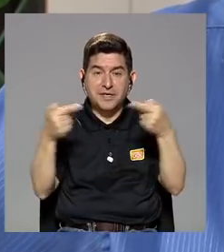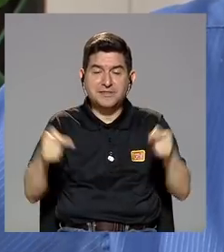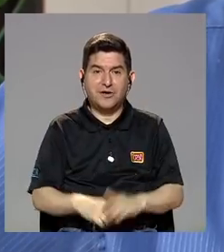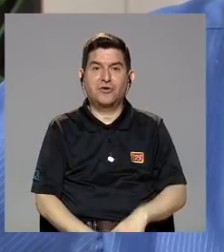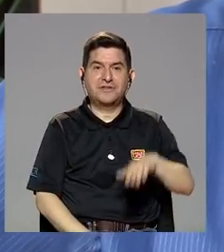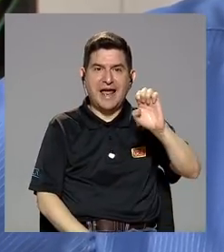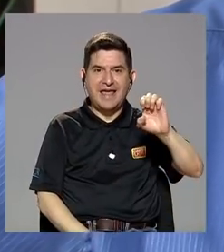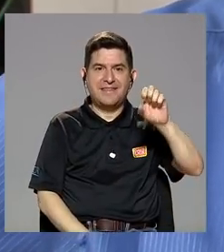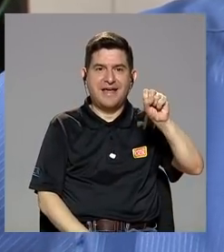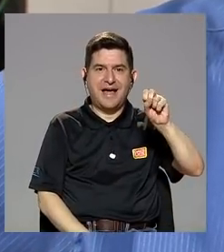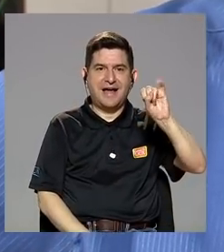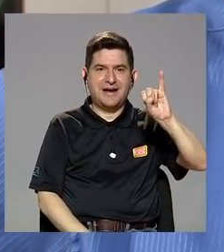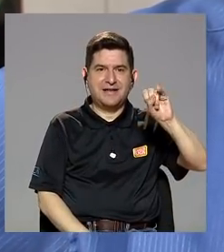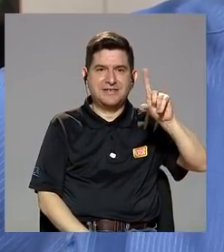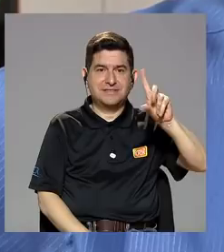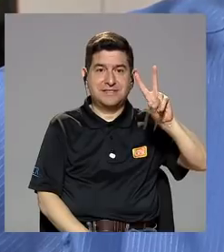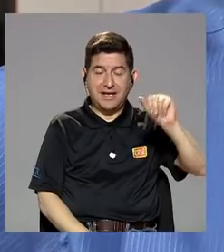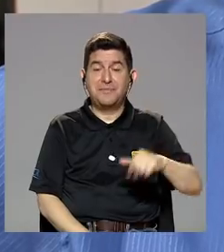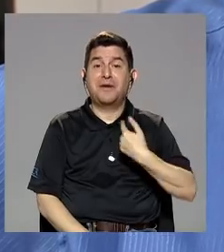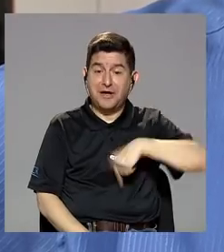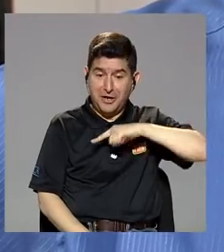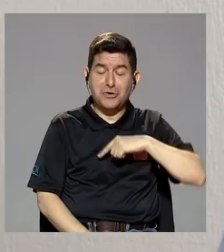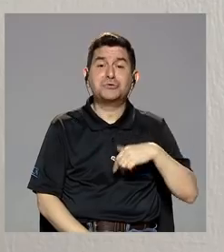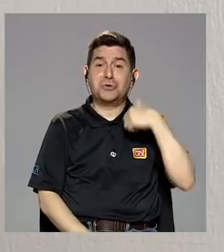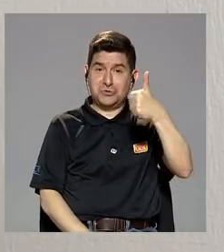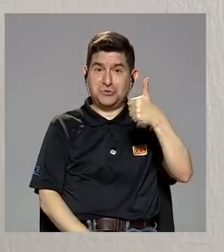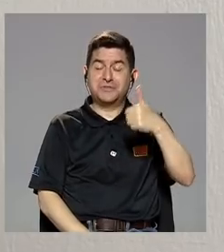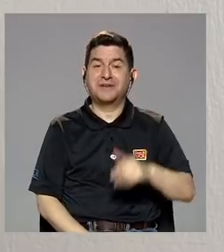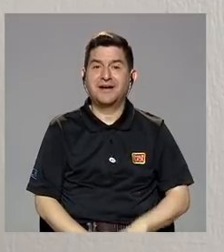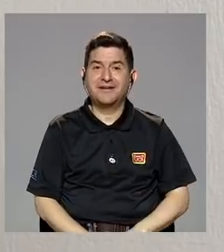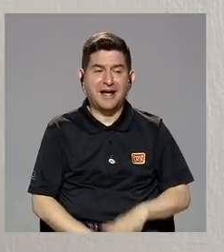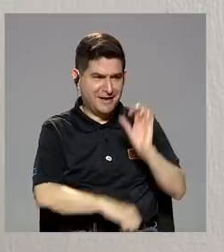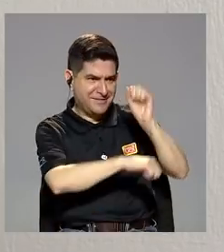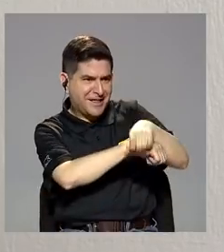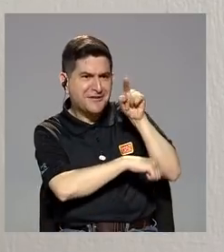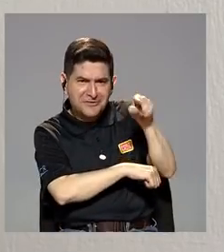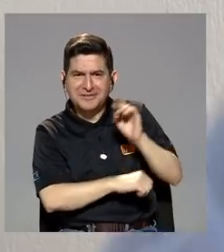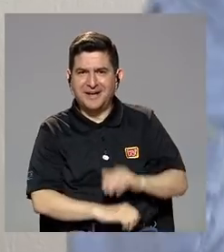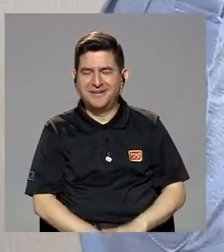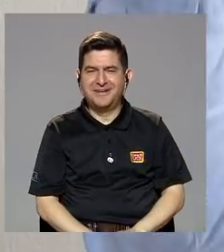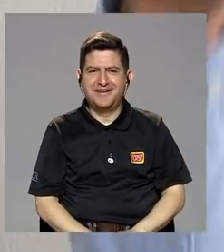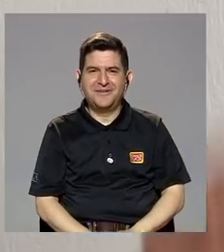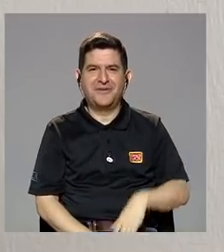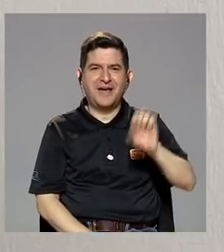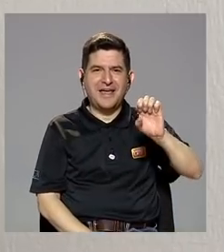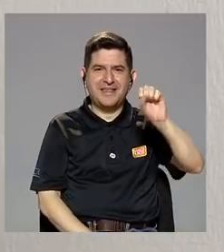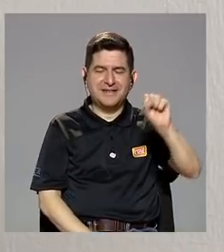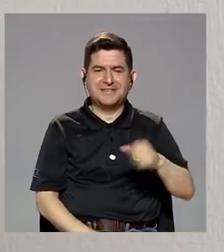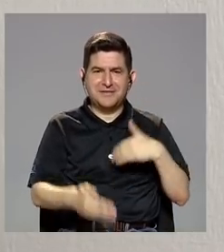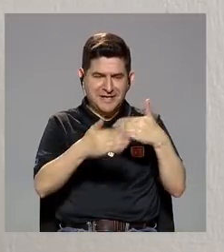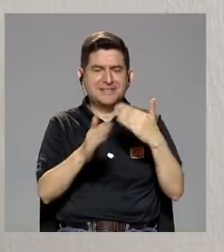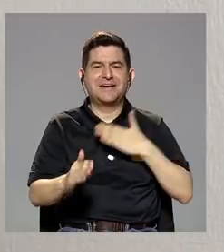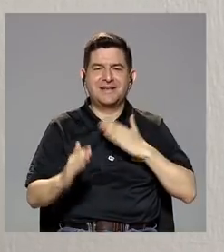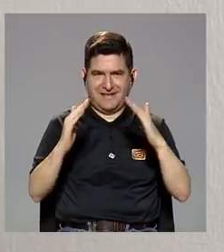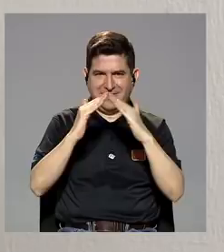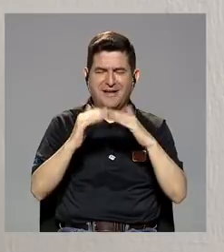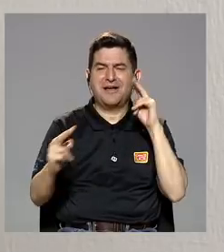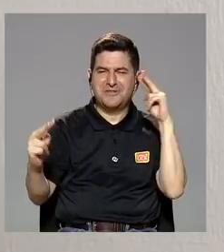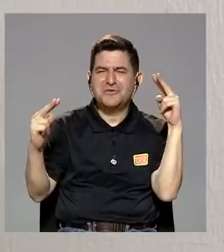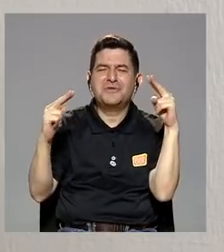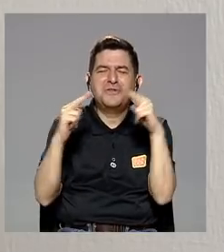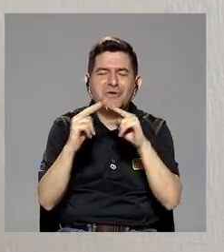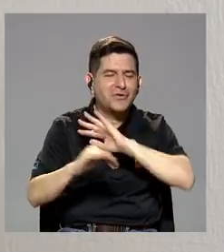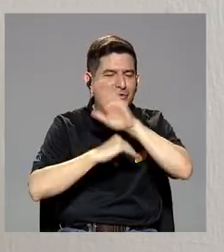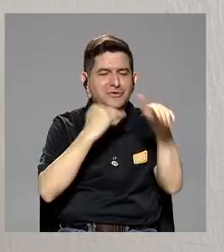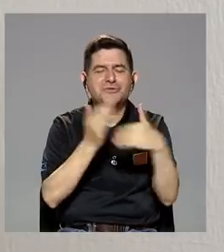del relax y les ganamos en los bueno y les ganábamos el flaco silva y que el flaco vivía aquí al lado mi casa entonces lo conozco al